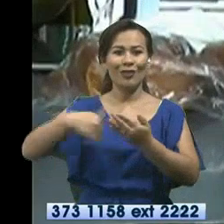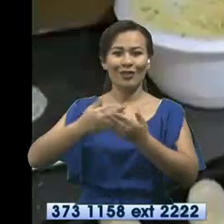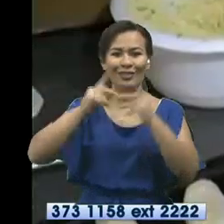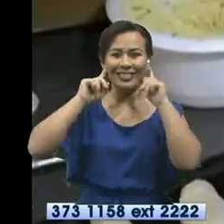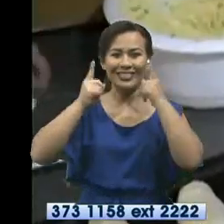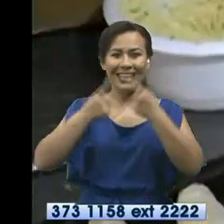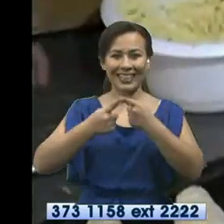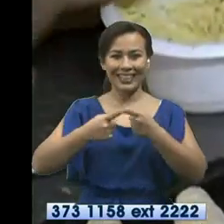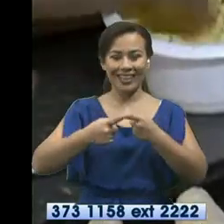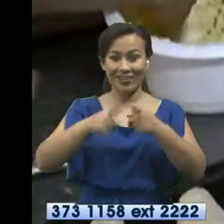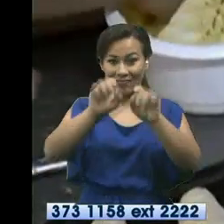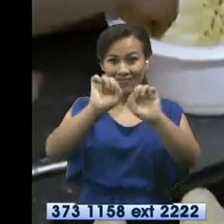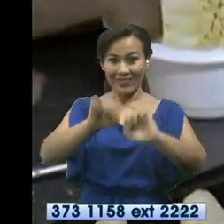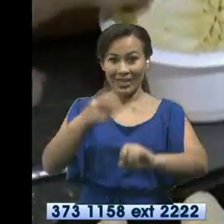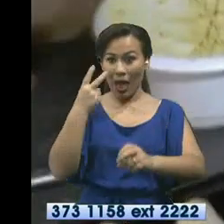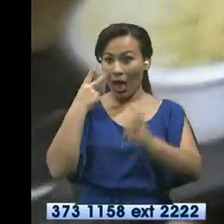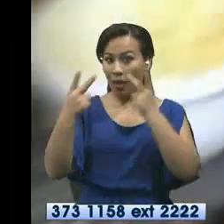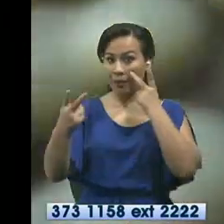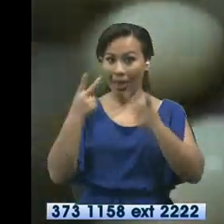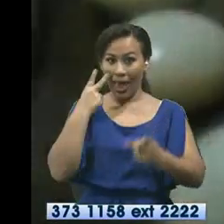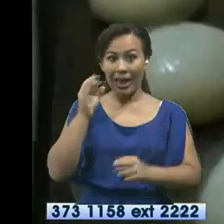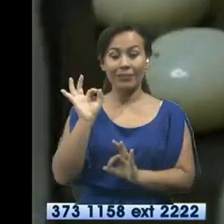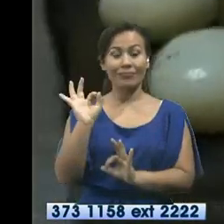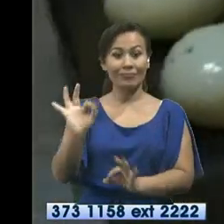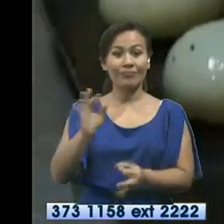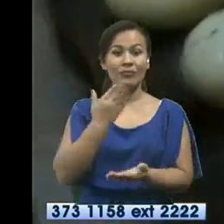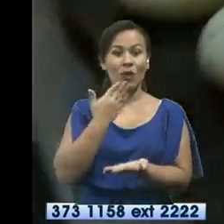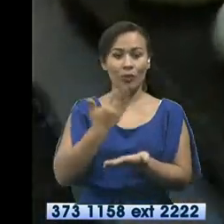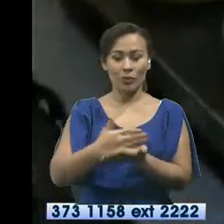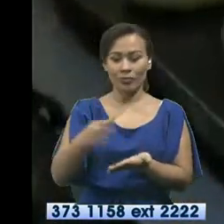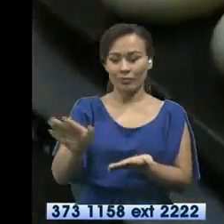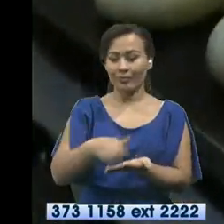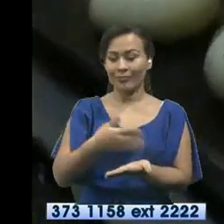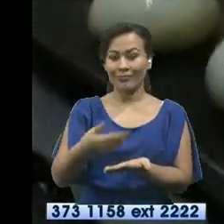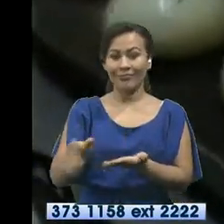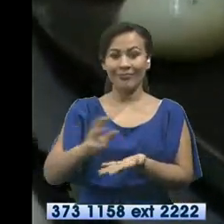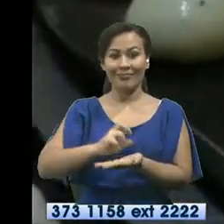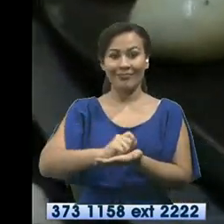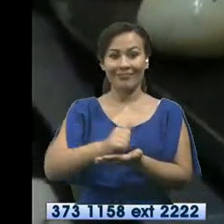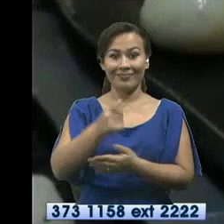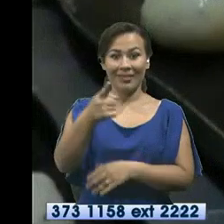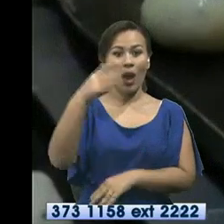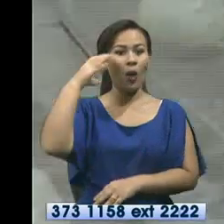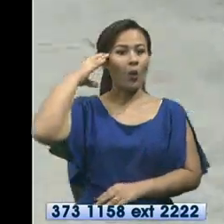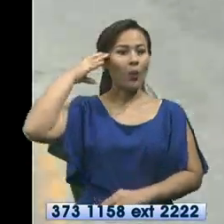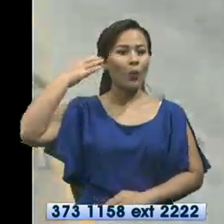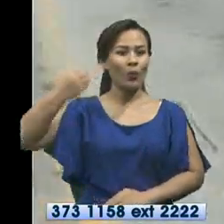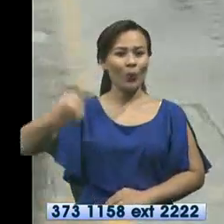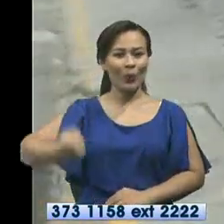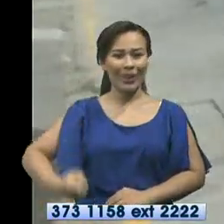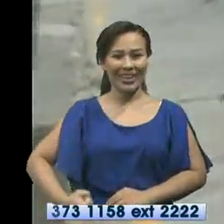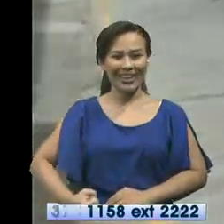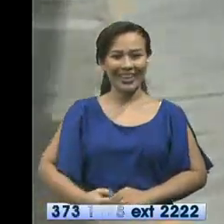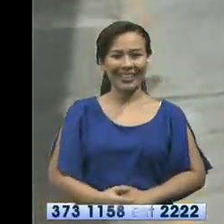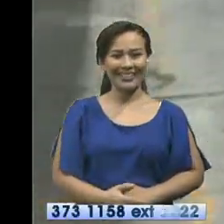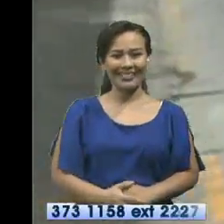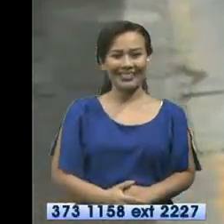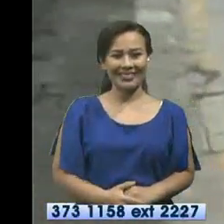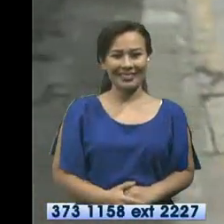Yapa podrá ser testigo de su inolvidable preparación. Informó desde Cuenca, Francisco